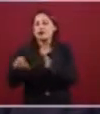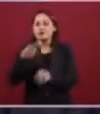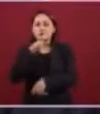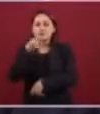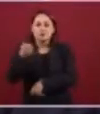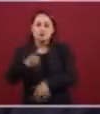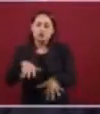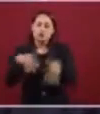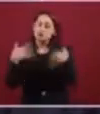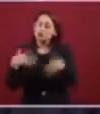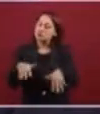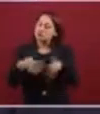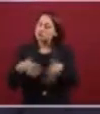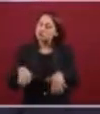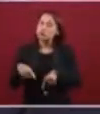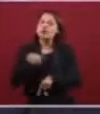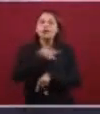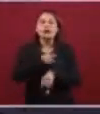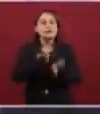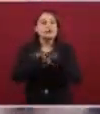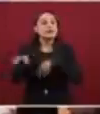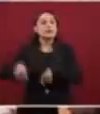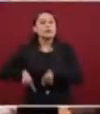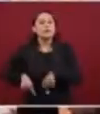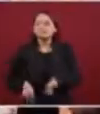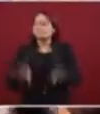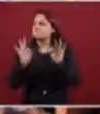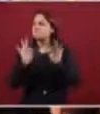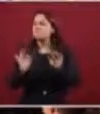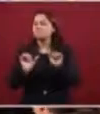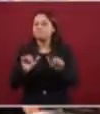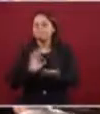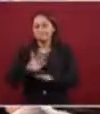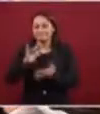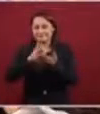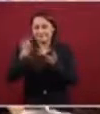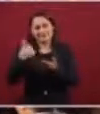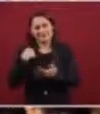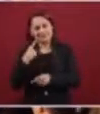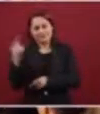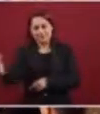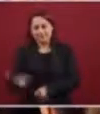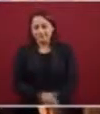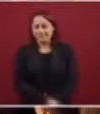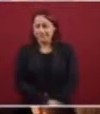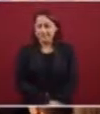servidora pública. He dicho, ya me voy. Gracias.